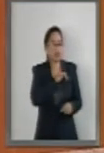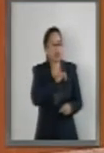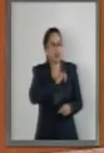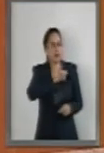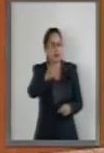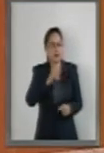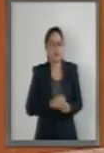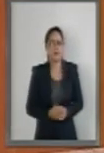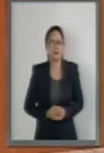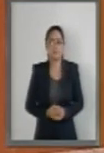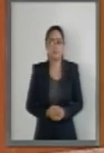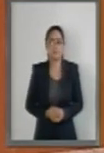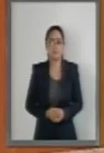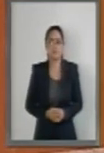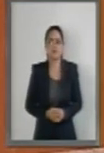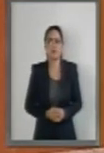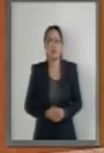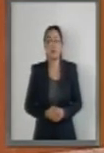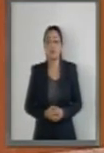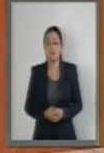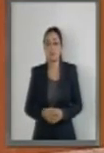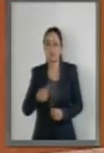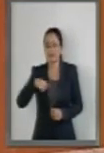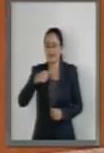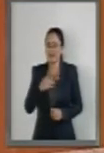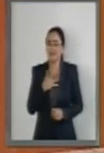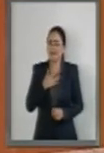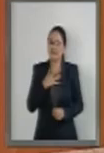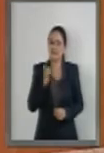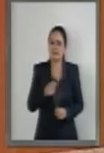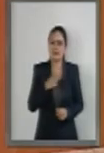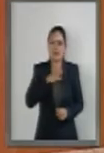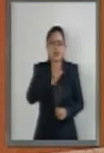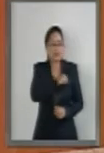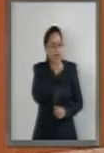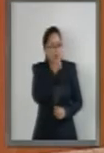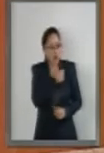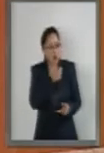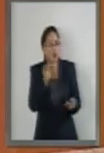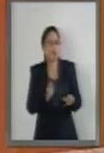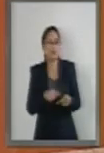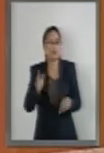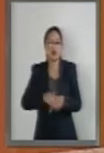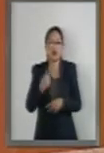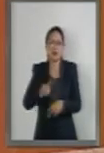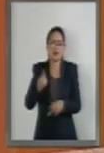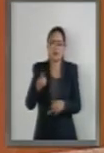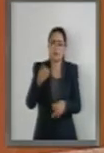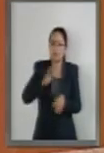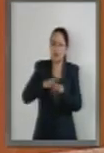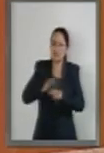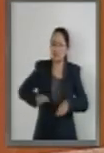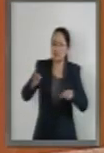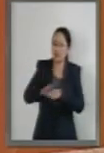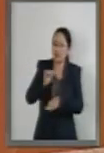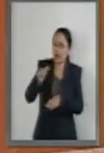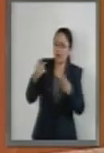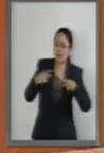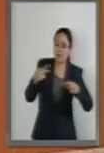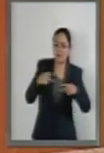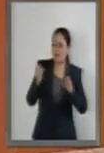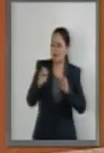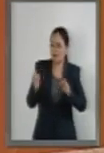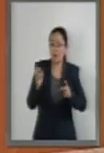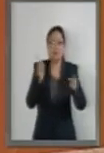distancias. Los síntomas que vemos son afectaciones en la salud. ¿Por qué? Porque ya no se privilegia al peatón, a